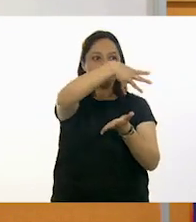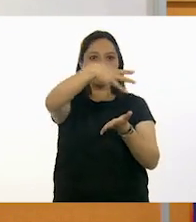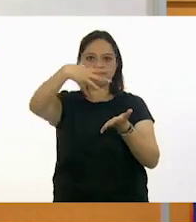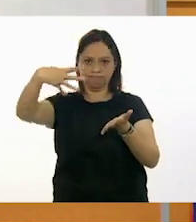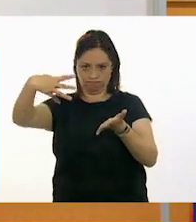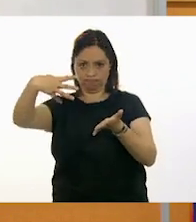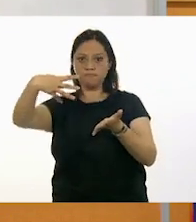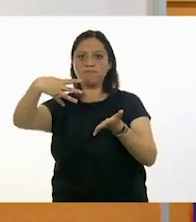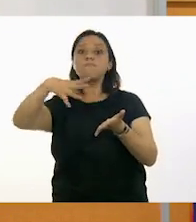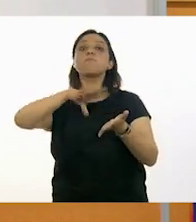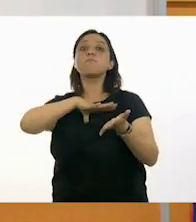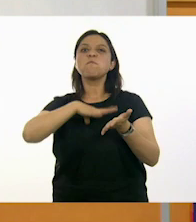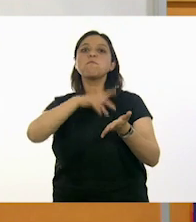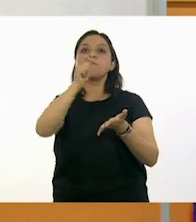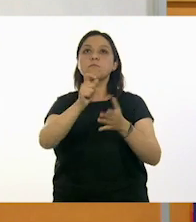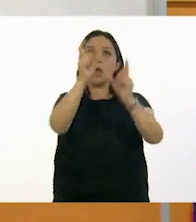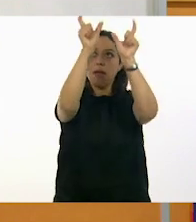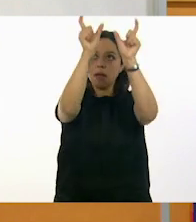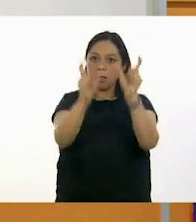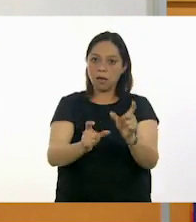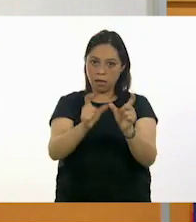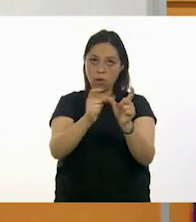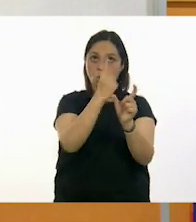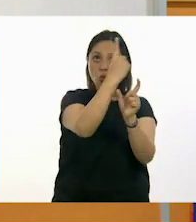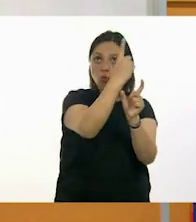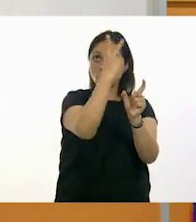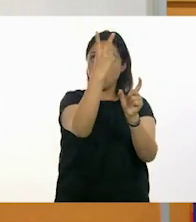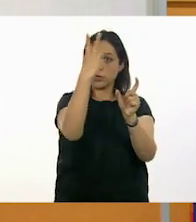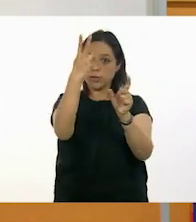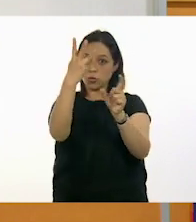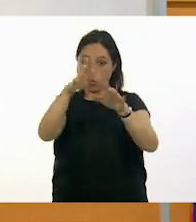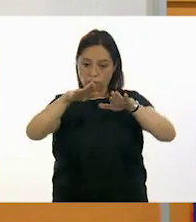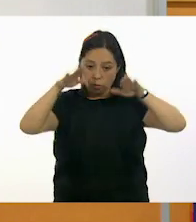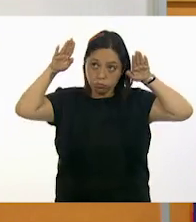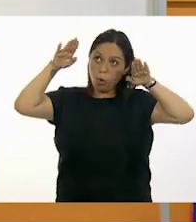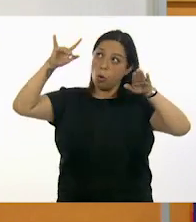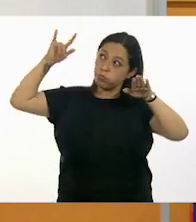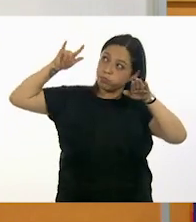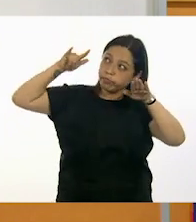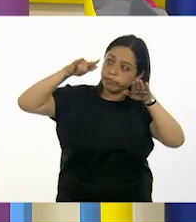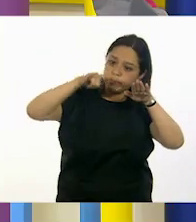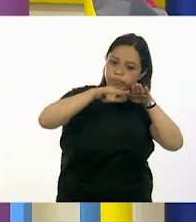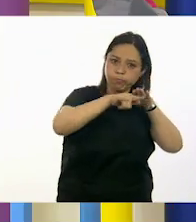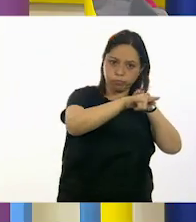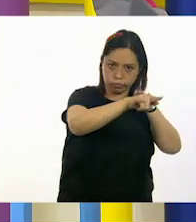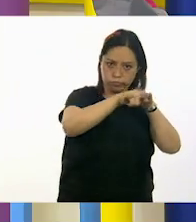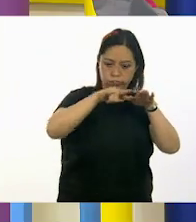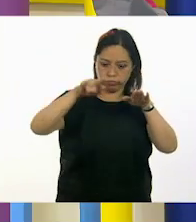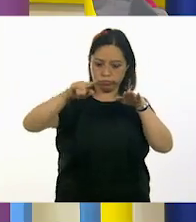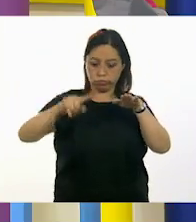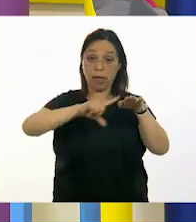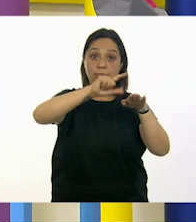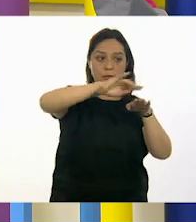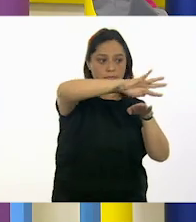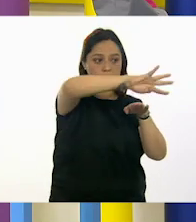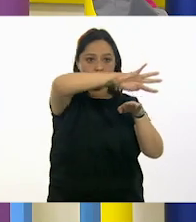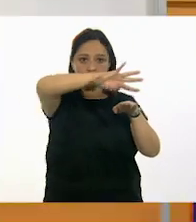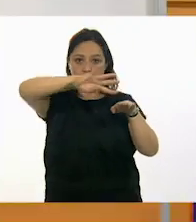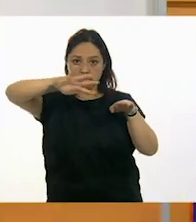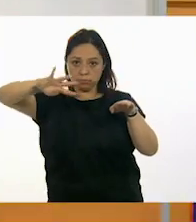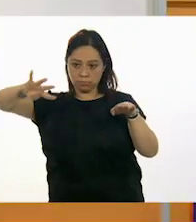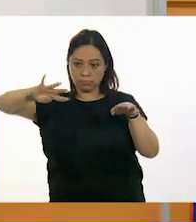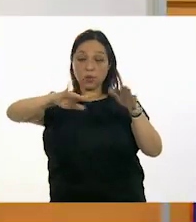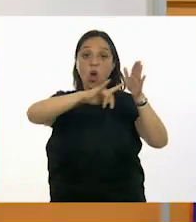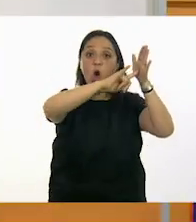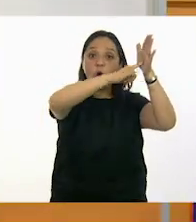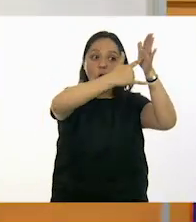teniendo como columnas las pistas y como filas las horas. Muy bien, va a aparecer ahí en su pantalla